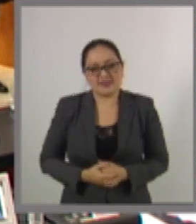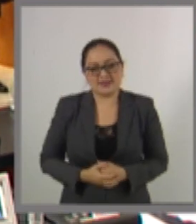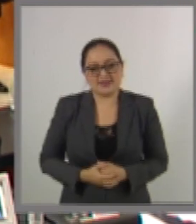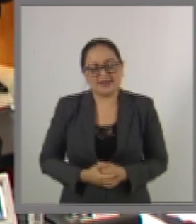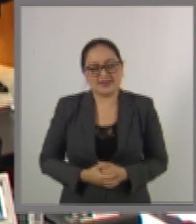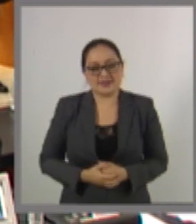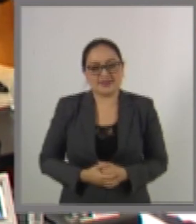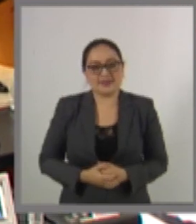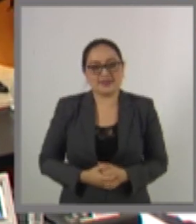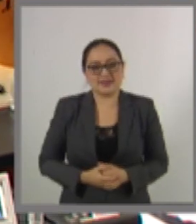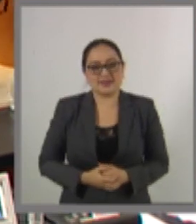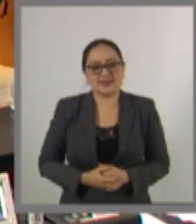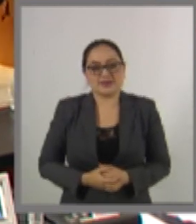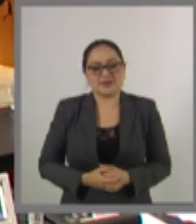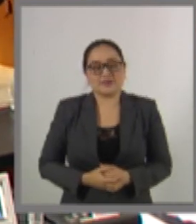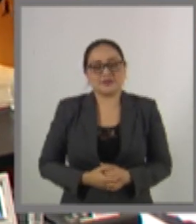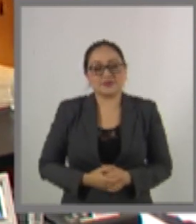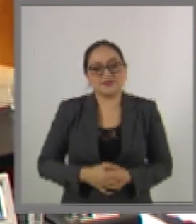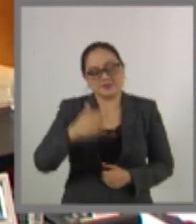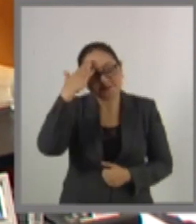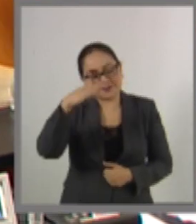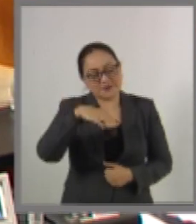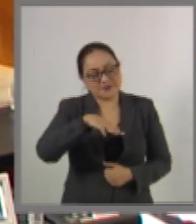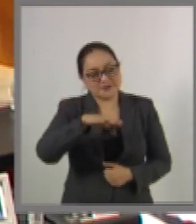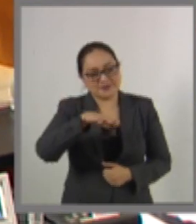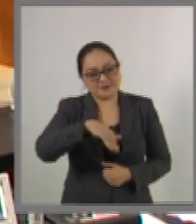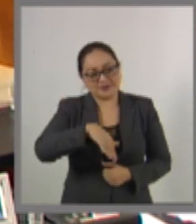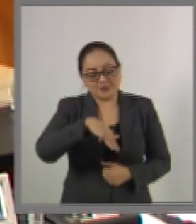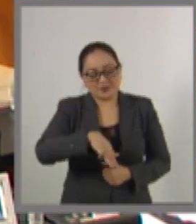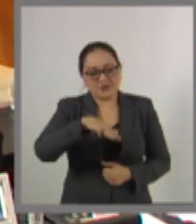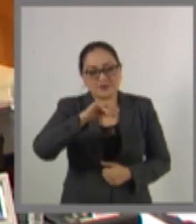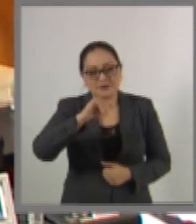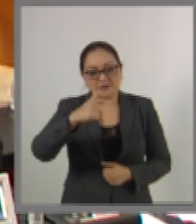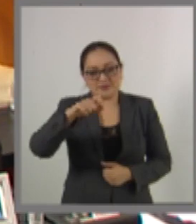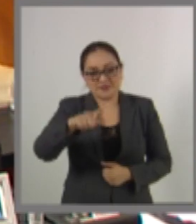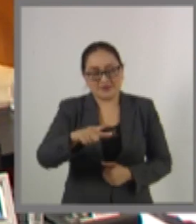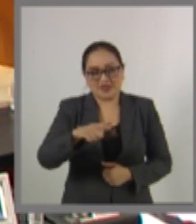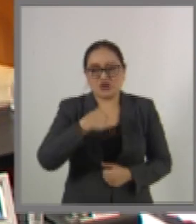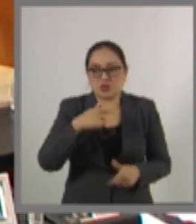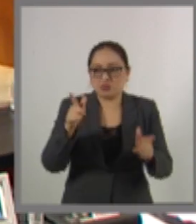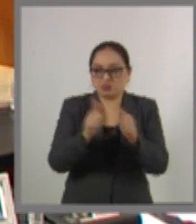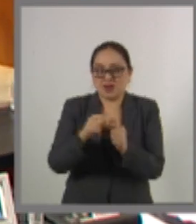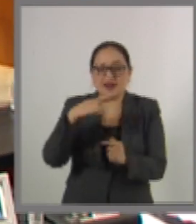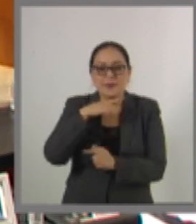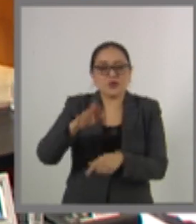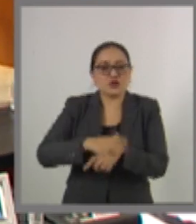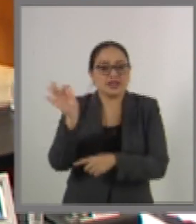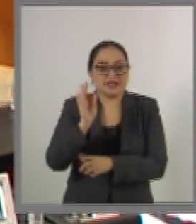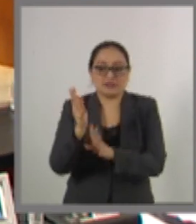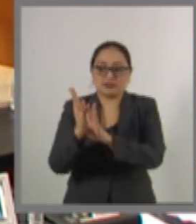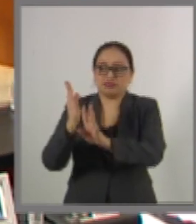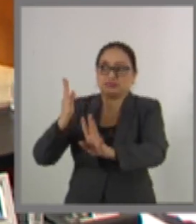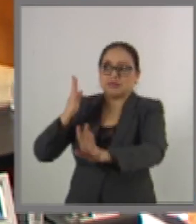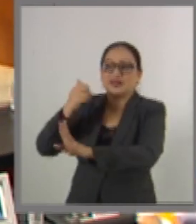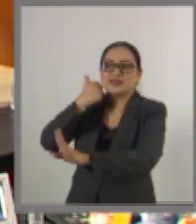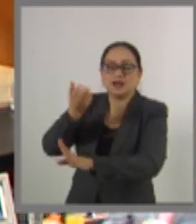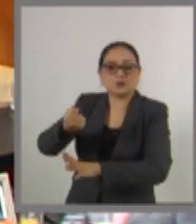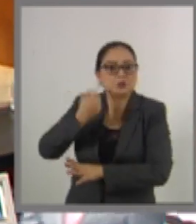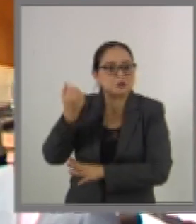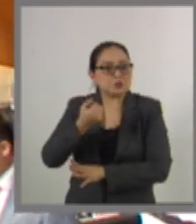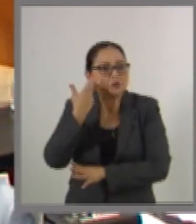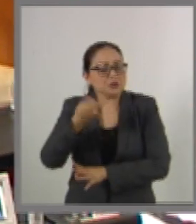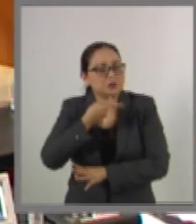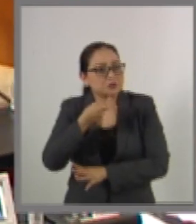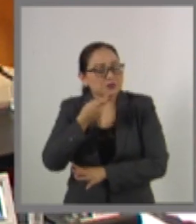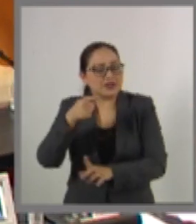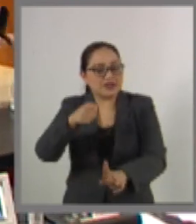Presidente, don Miguel, seré breve porque seguramente habrá muchos oradores, como hay mucho